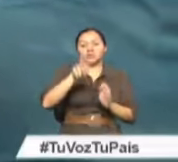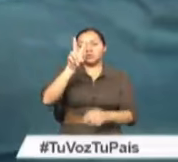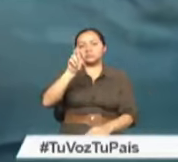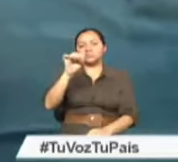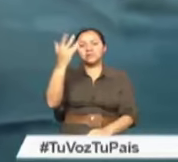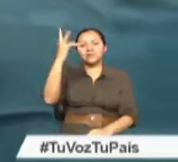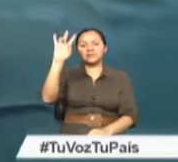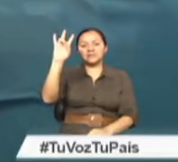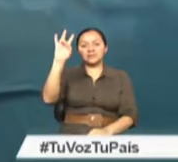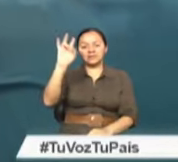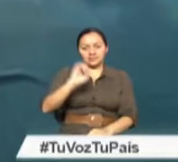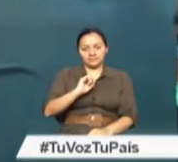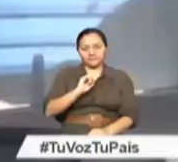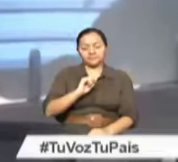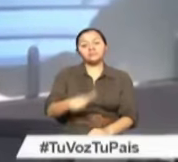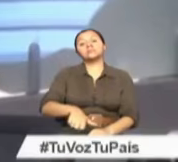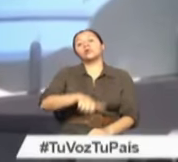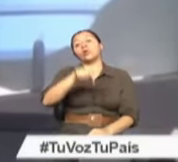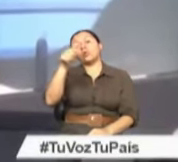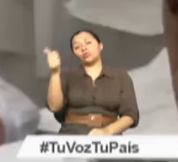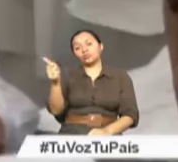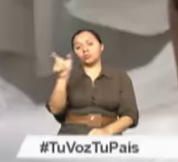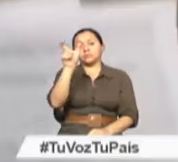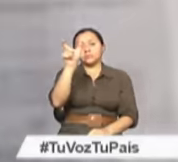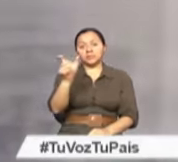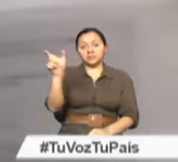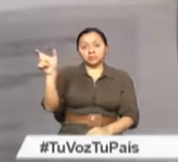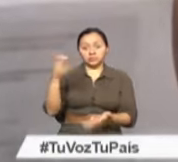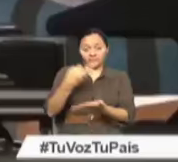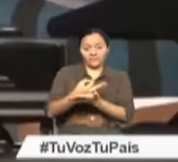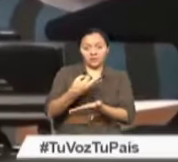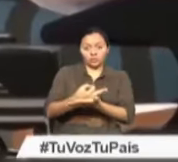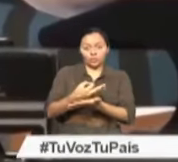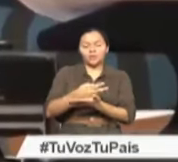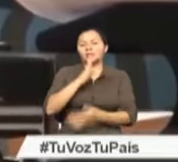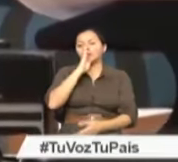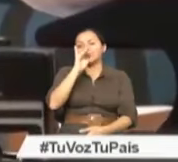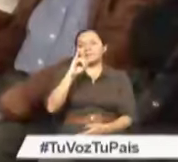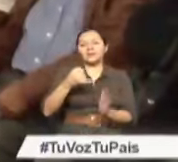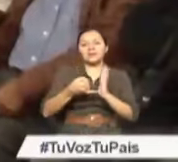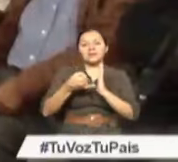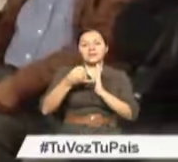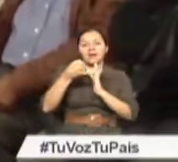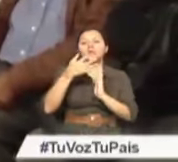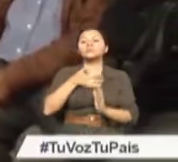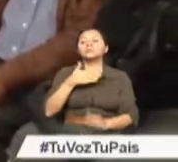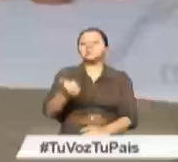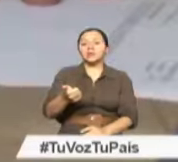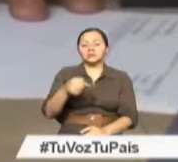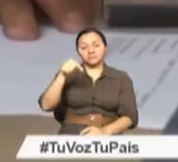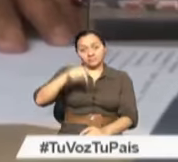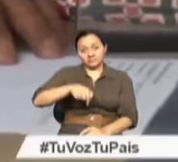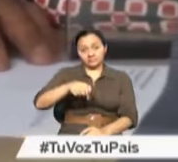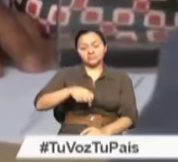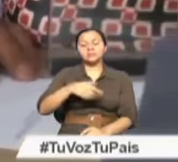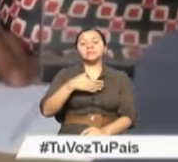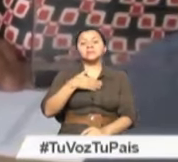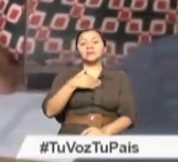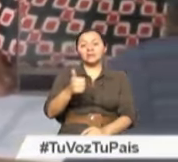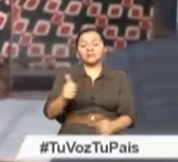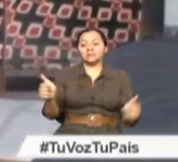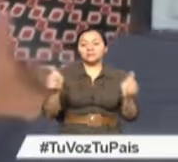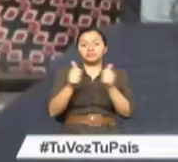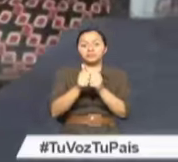2017. Otra obligación para las personas que facturan es la declaración del IVA. Este mes también se paga junto con la